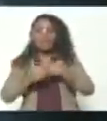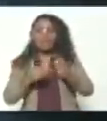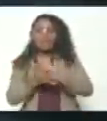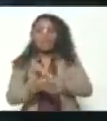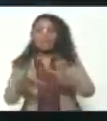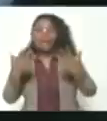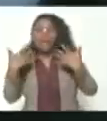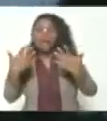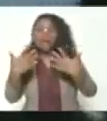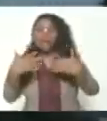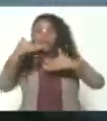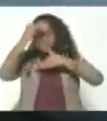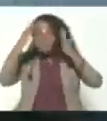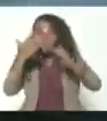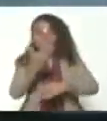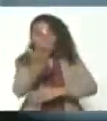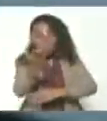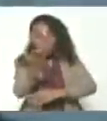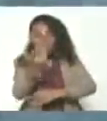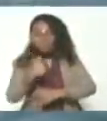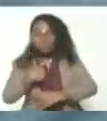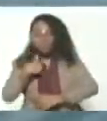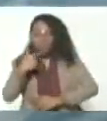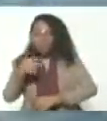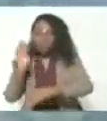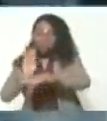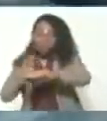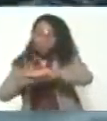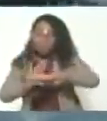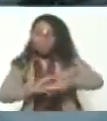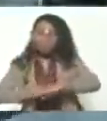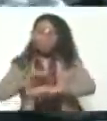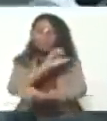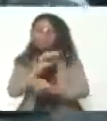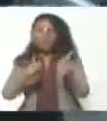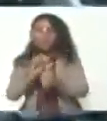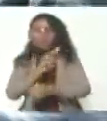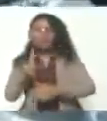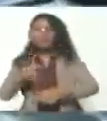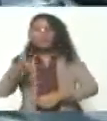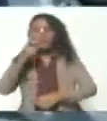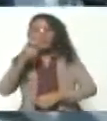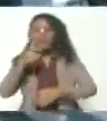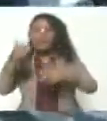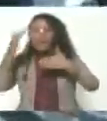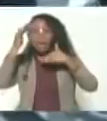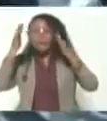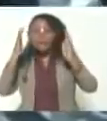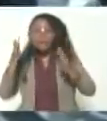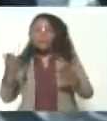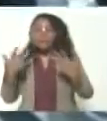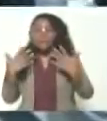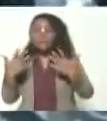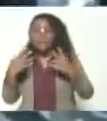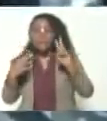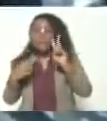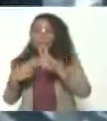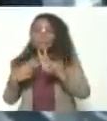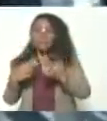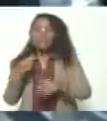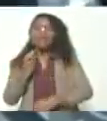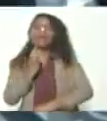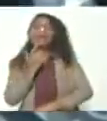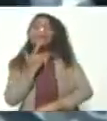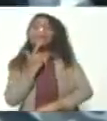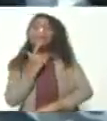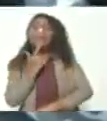Alerta, atención, se lo digo a usted, ministra, vicepresidenta de Seguridad. Alerta, Vladimir Padrino López. Ustedes dos que